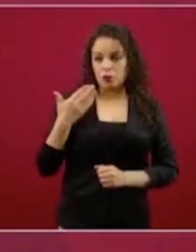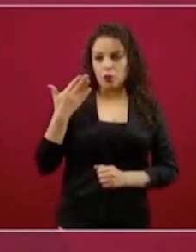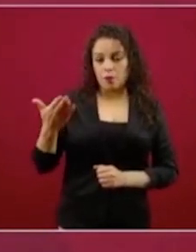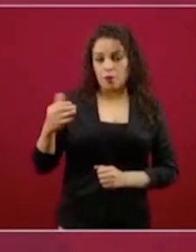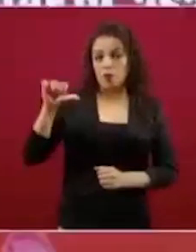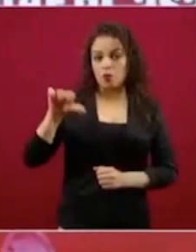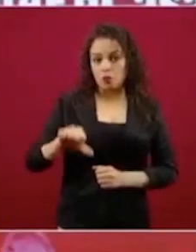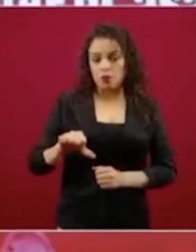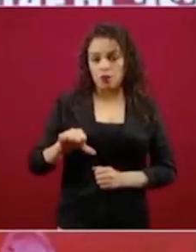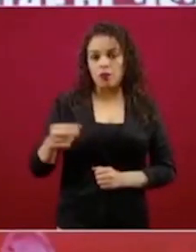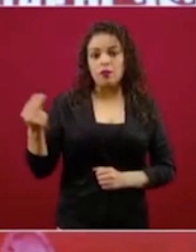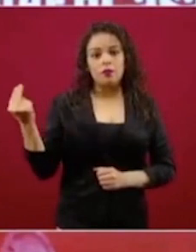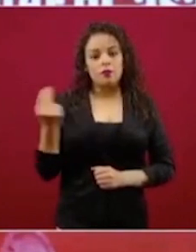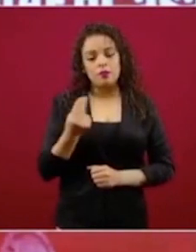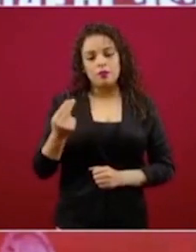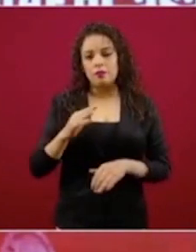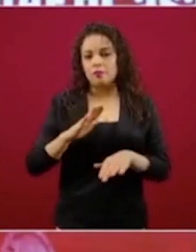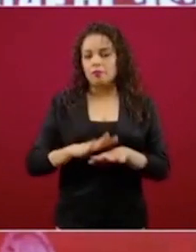reforzar